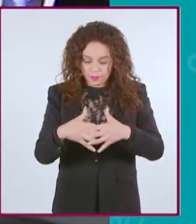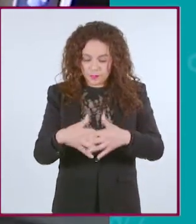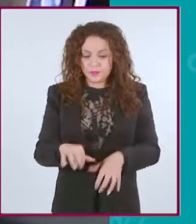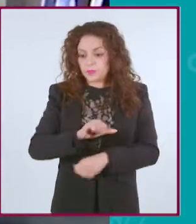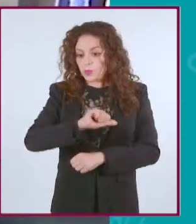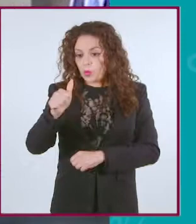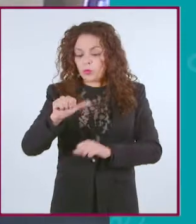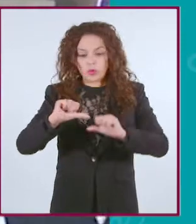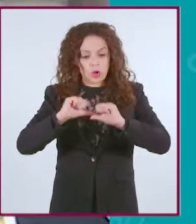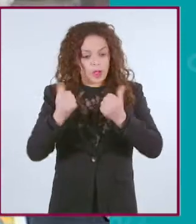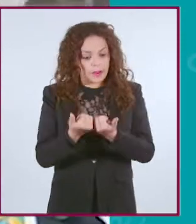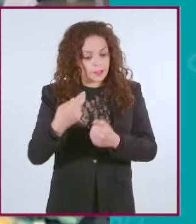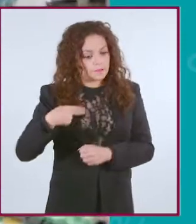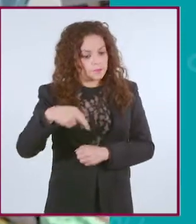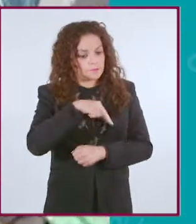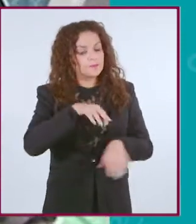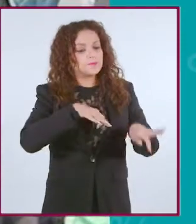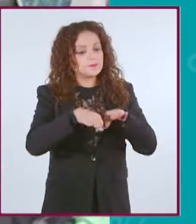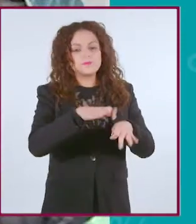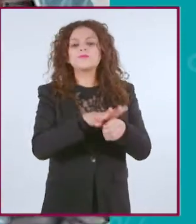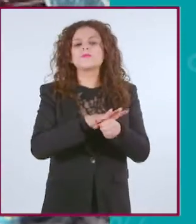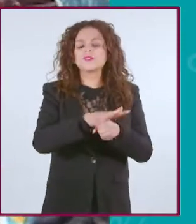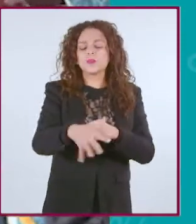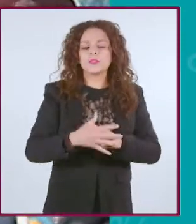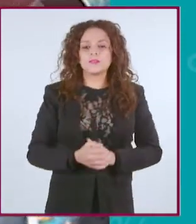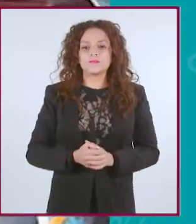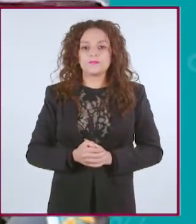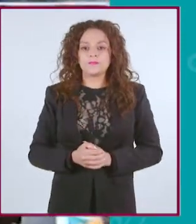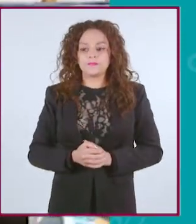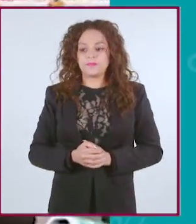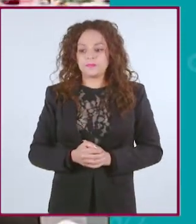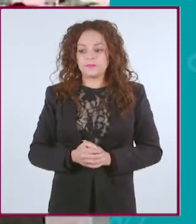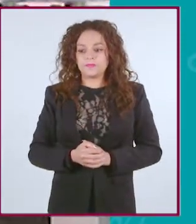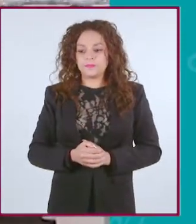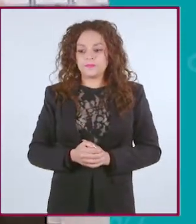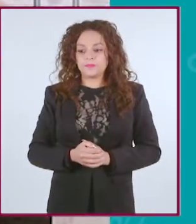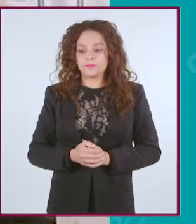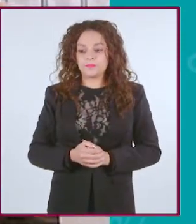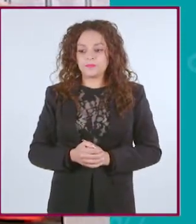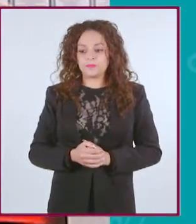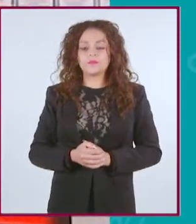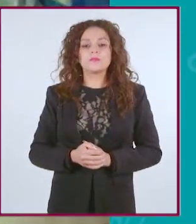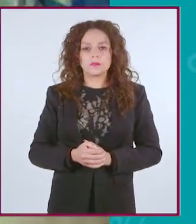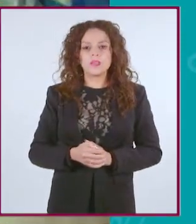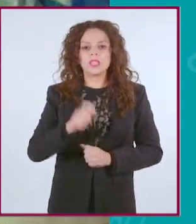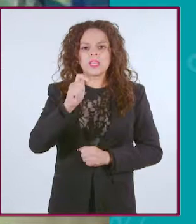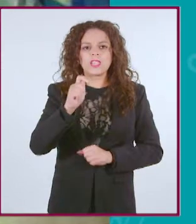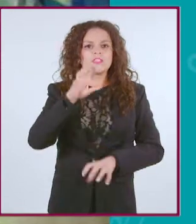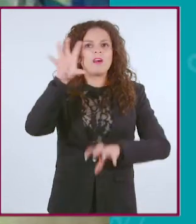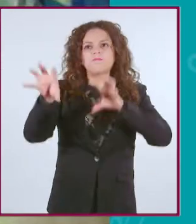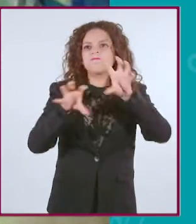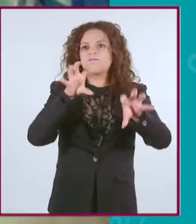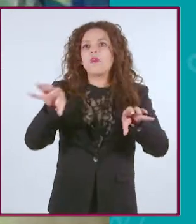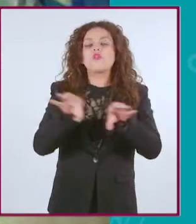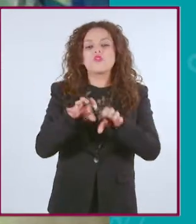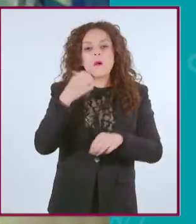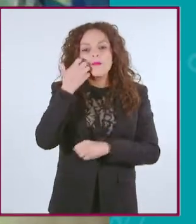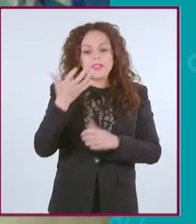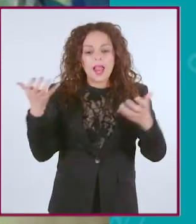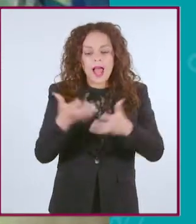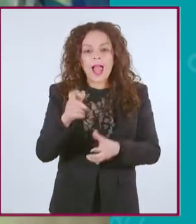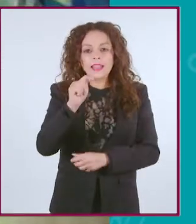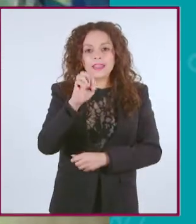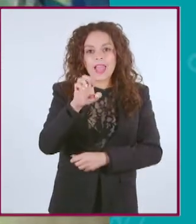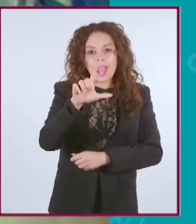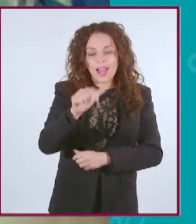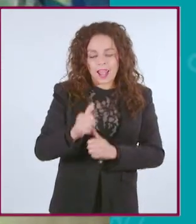área en la que nosotros podemos trabajar es, vamos a conferirle lo que viene siendo ya el estampado. Que eso me pareció muy interesante